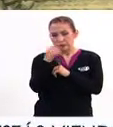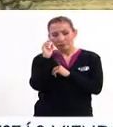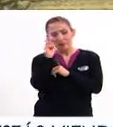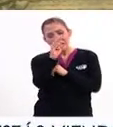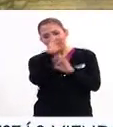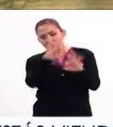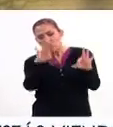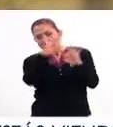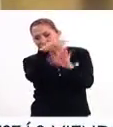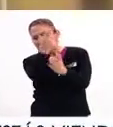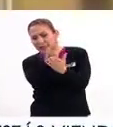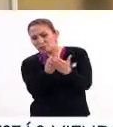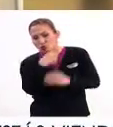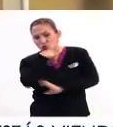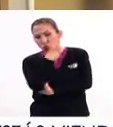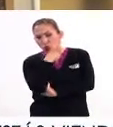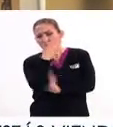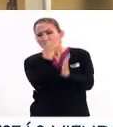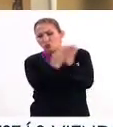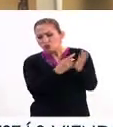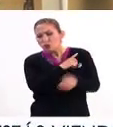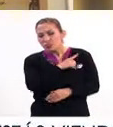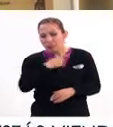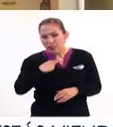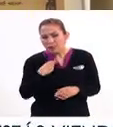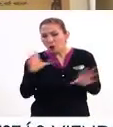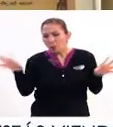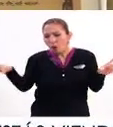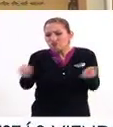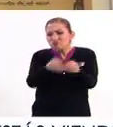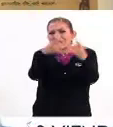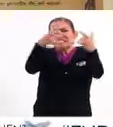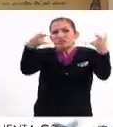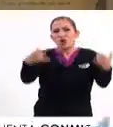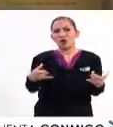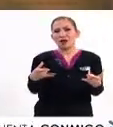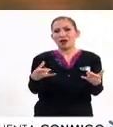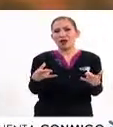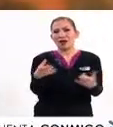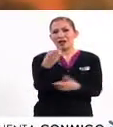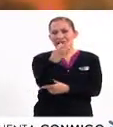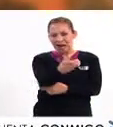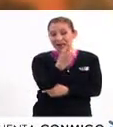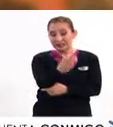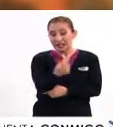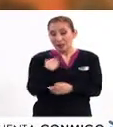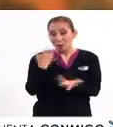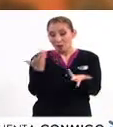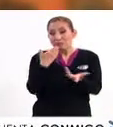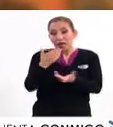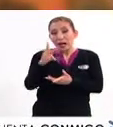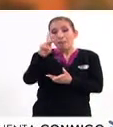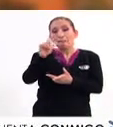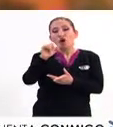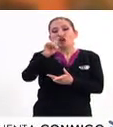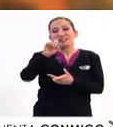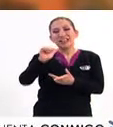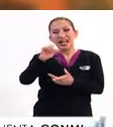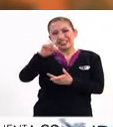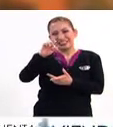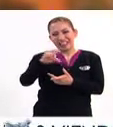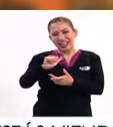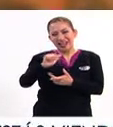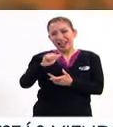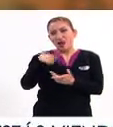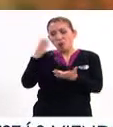de la imagen y de cómo una imagen debe sintetizar toda una historia, y esa es mucho de la gracia de Posada, que él a